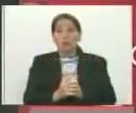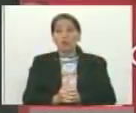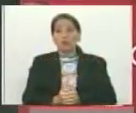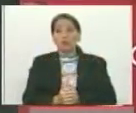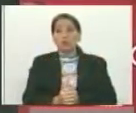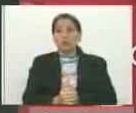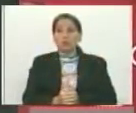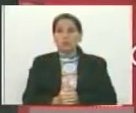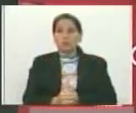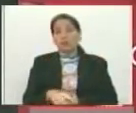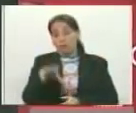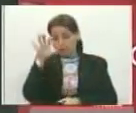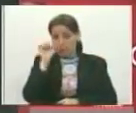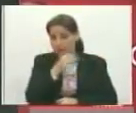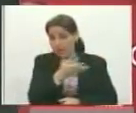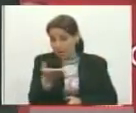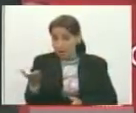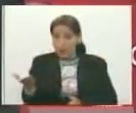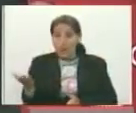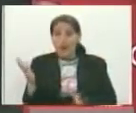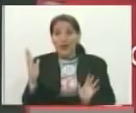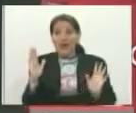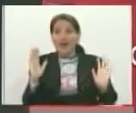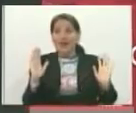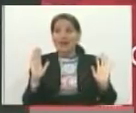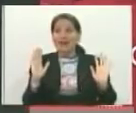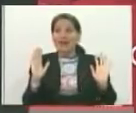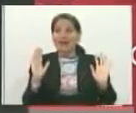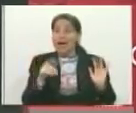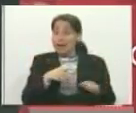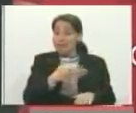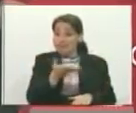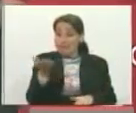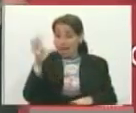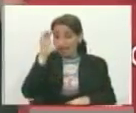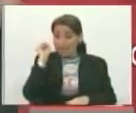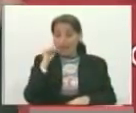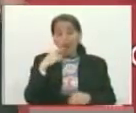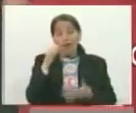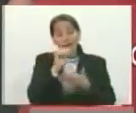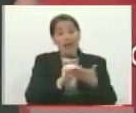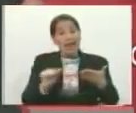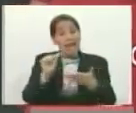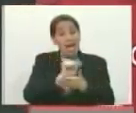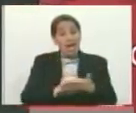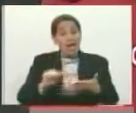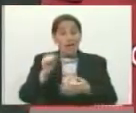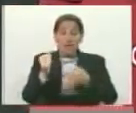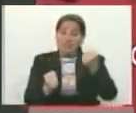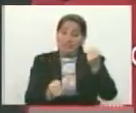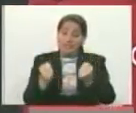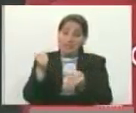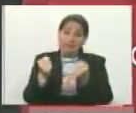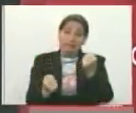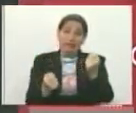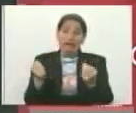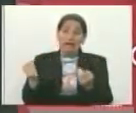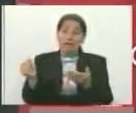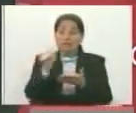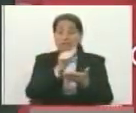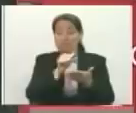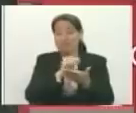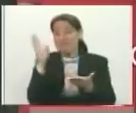El que entendió, entendió, ¿verdad? El que entendió, entendió, pero hay que lavarlo. Hay que lavarlo,